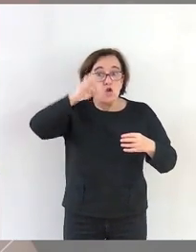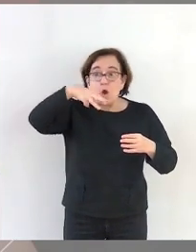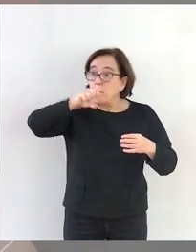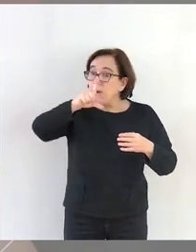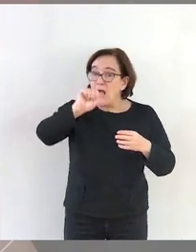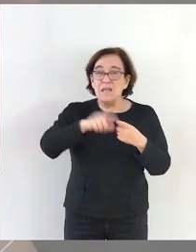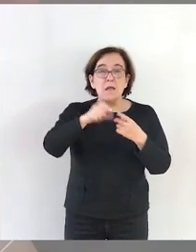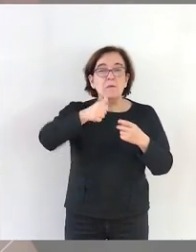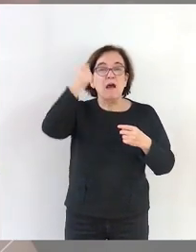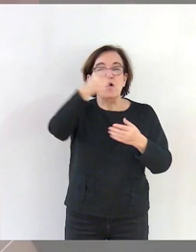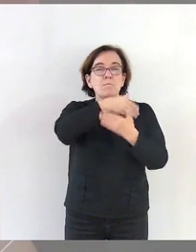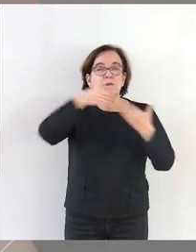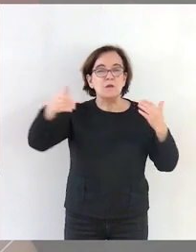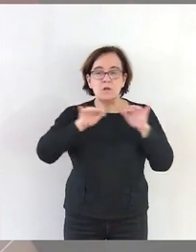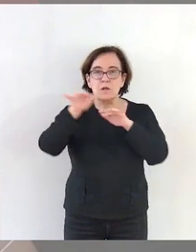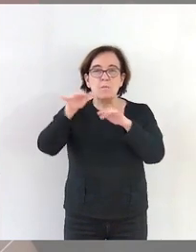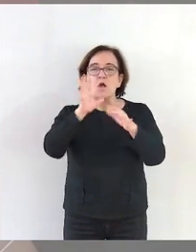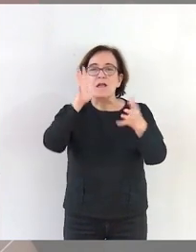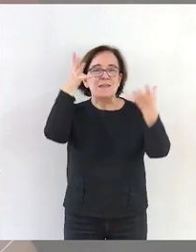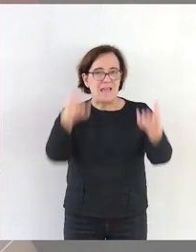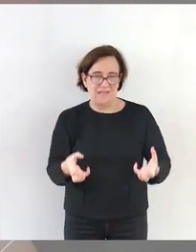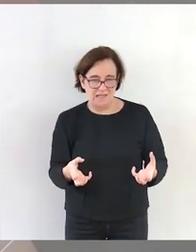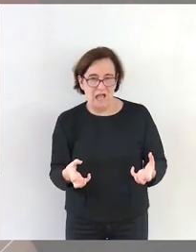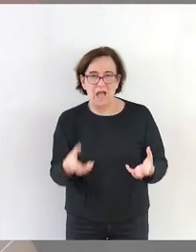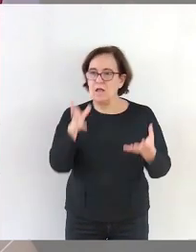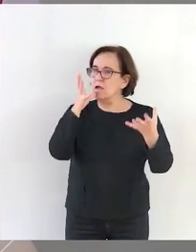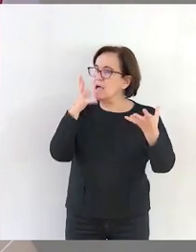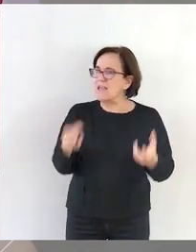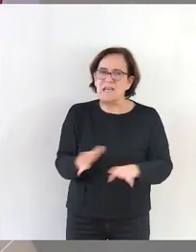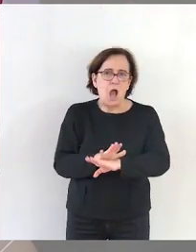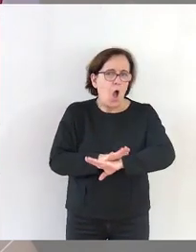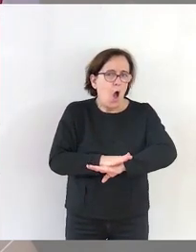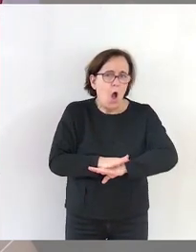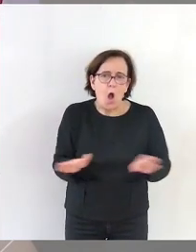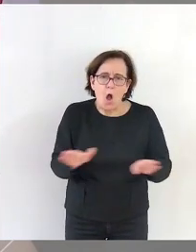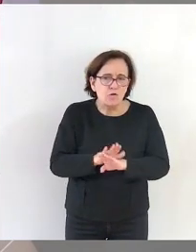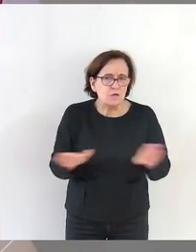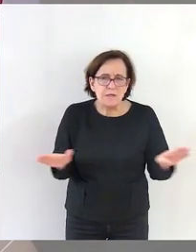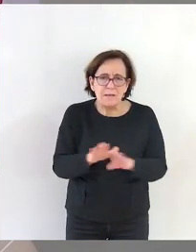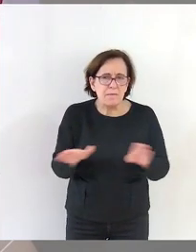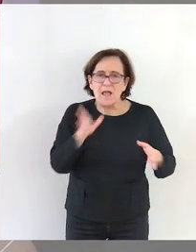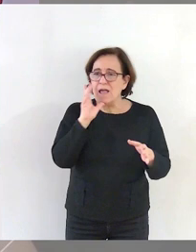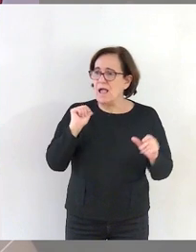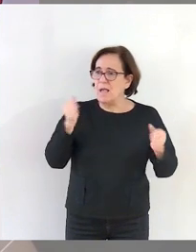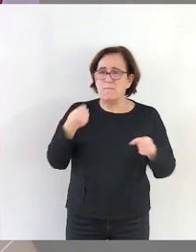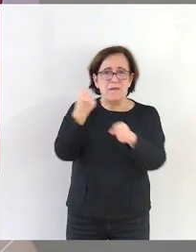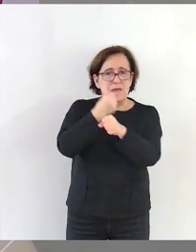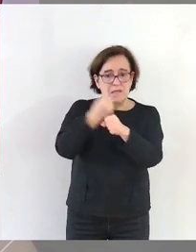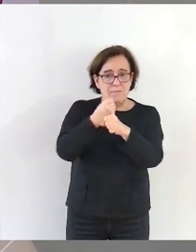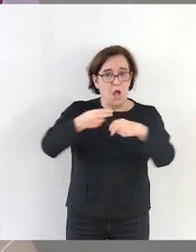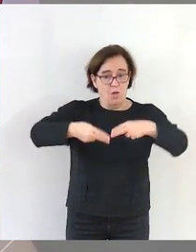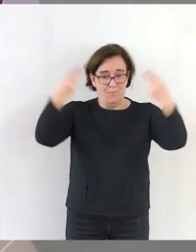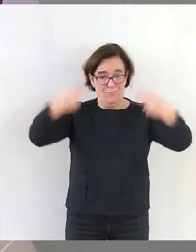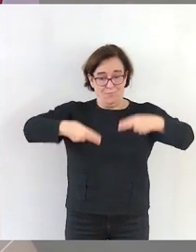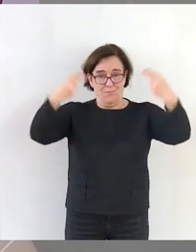efectivamente hubo más de un millón de desplazamientos por la sequía fue una sequía atroz Yo me acuerdo que la primera vez que fui a trabajar a a a esa frontera la